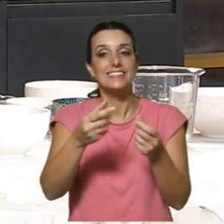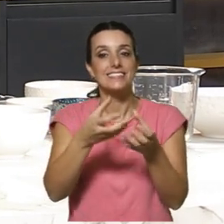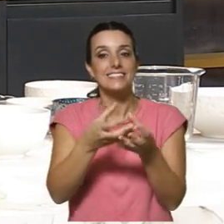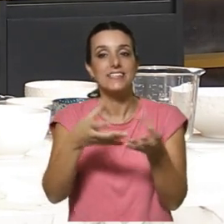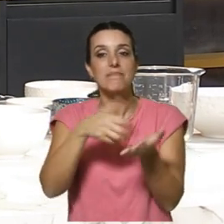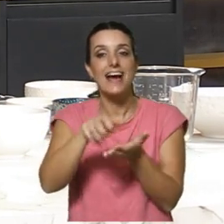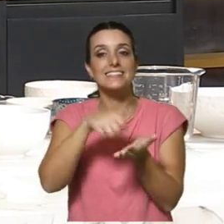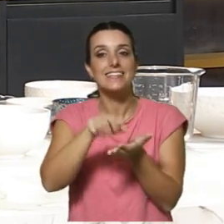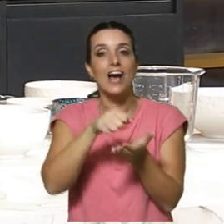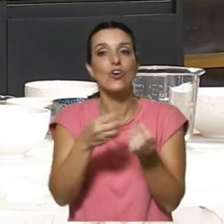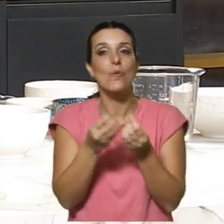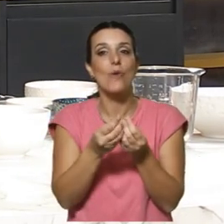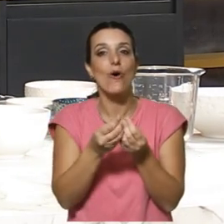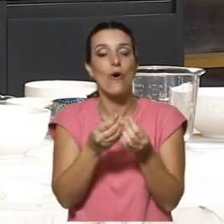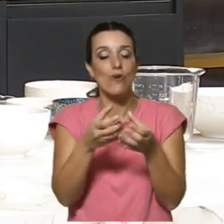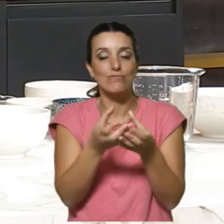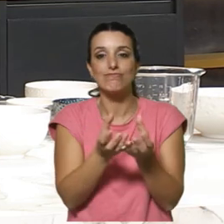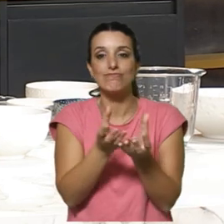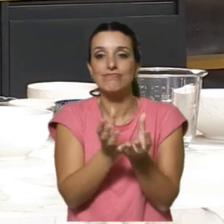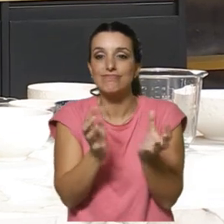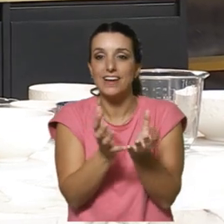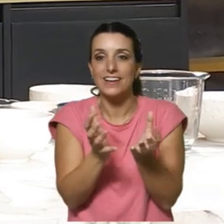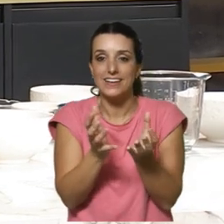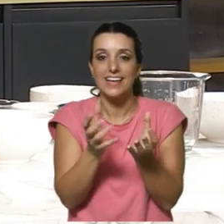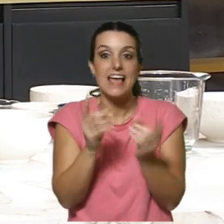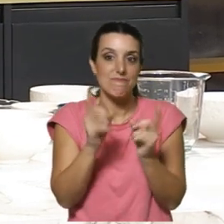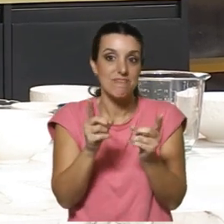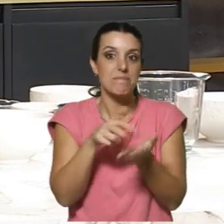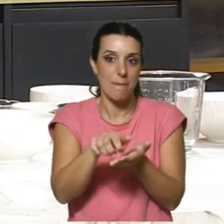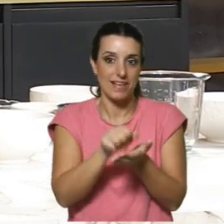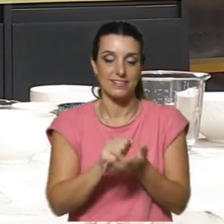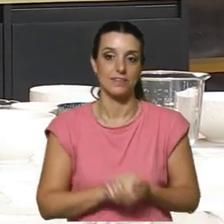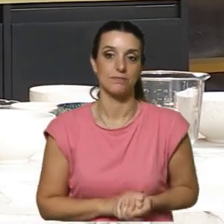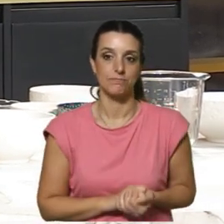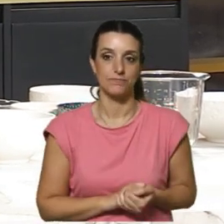que es como una twill. Se hace con esta misma masa de acá.